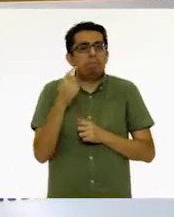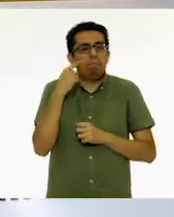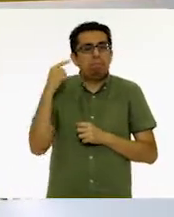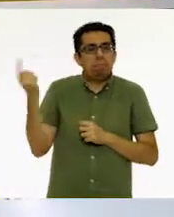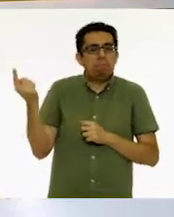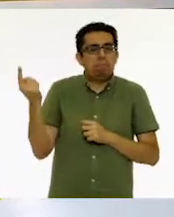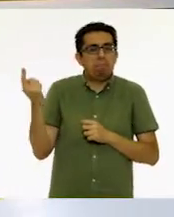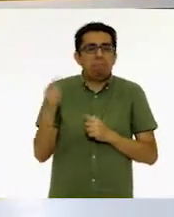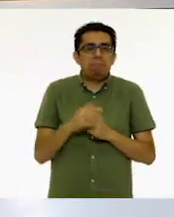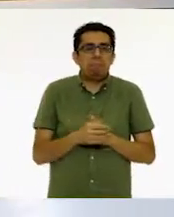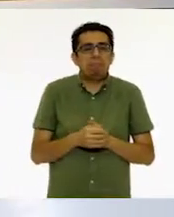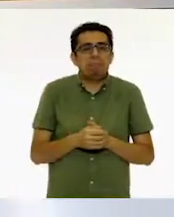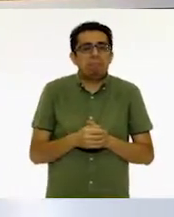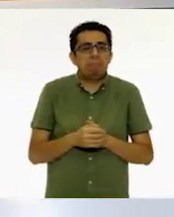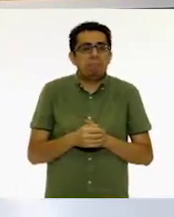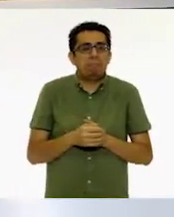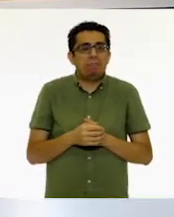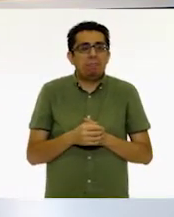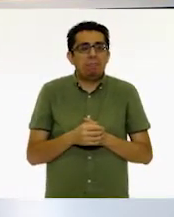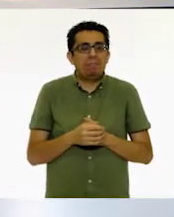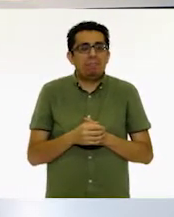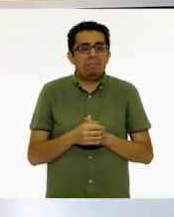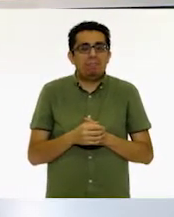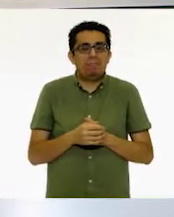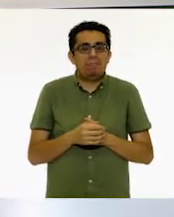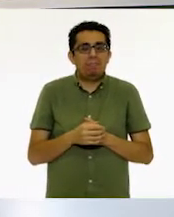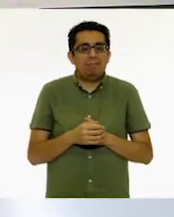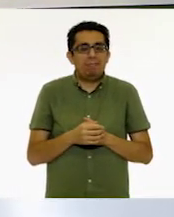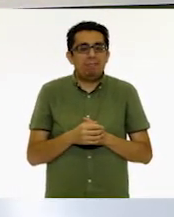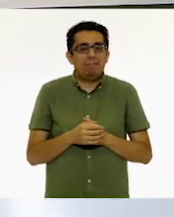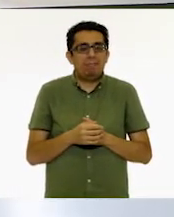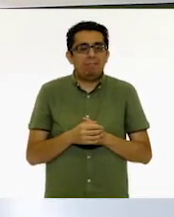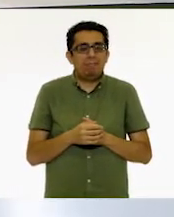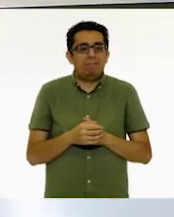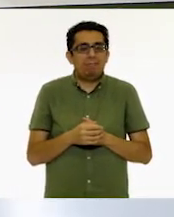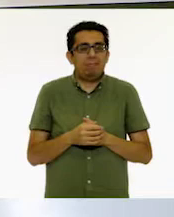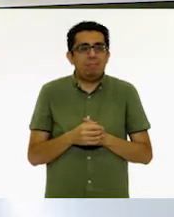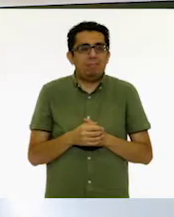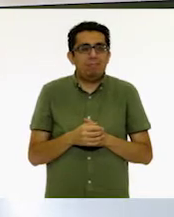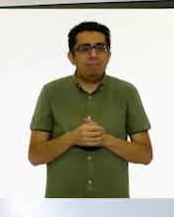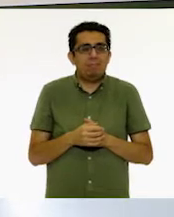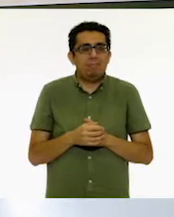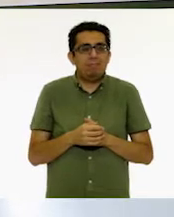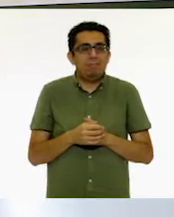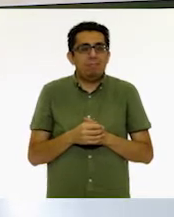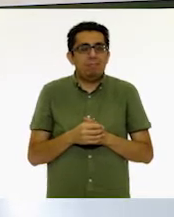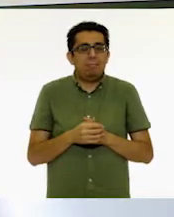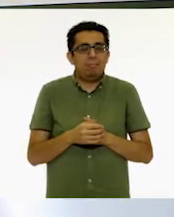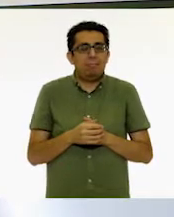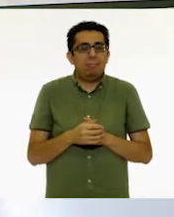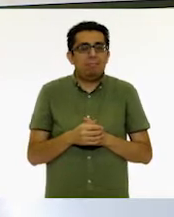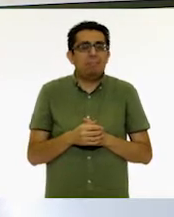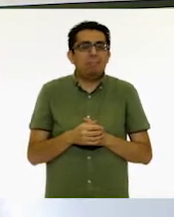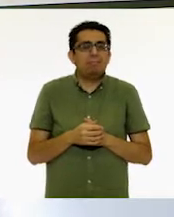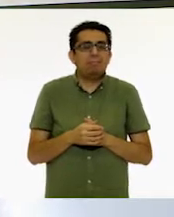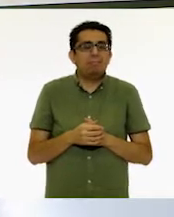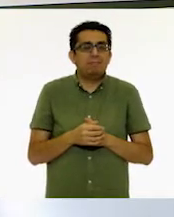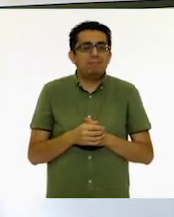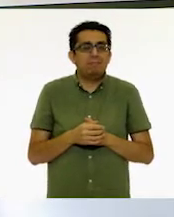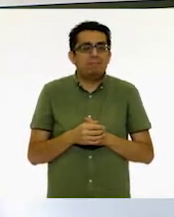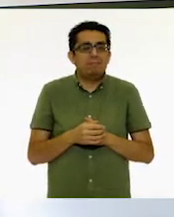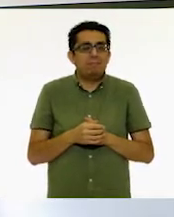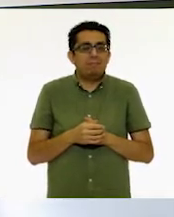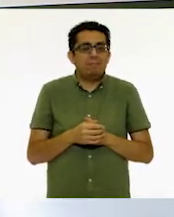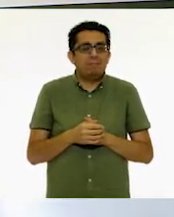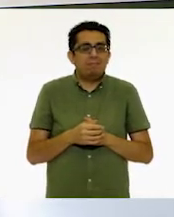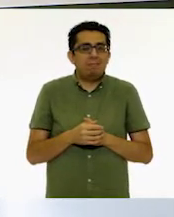maridiusha, maridiusha, y tú también cruzas. Y yo voy por a cruzar. Acá, por acá. Entonces, maridiusha, maridiusha,